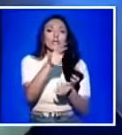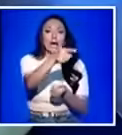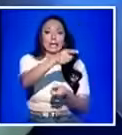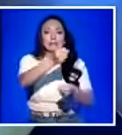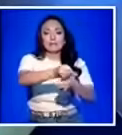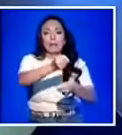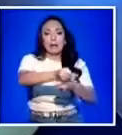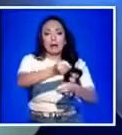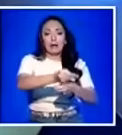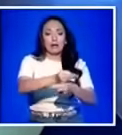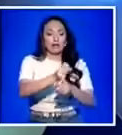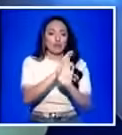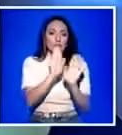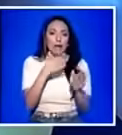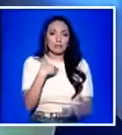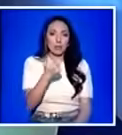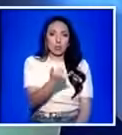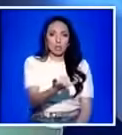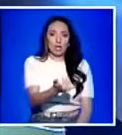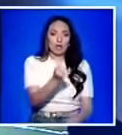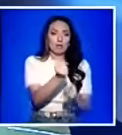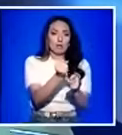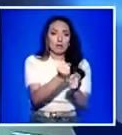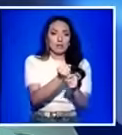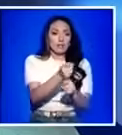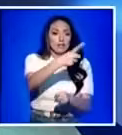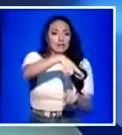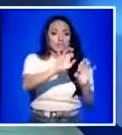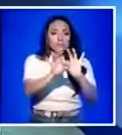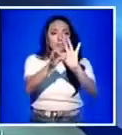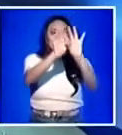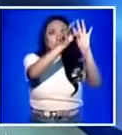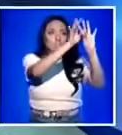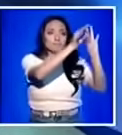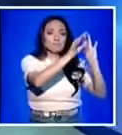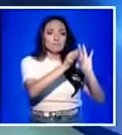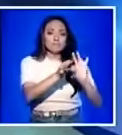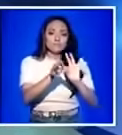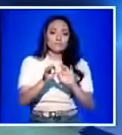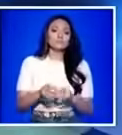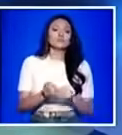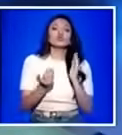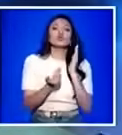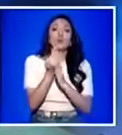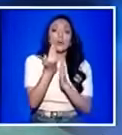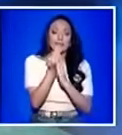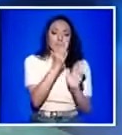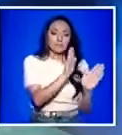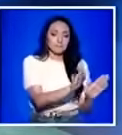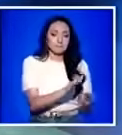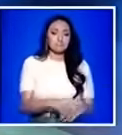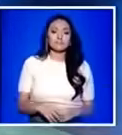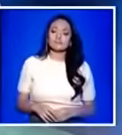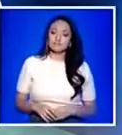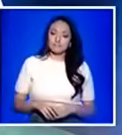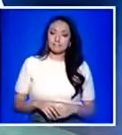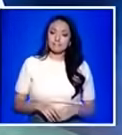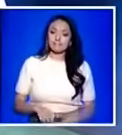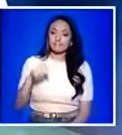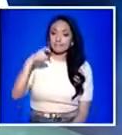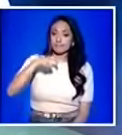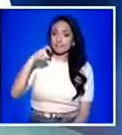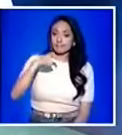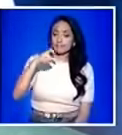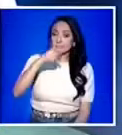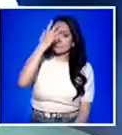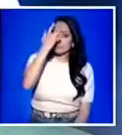el personal de la empresa metropolitana de obras públicas arreglando estas luminarias e instalando nuevas. Necesario, sobre todo por la